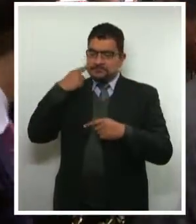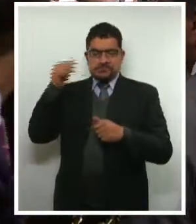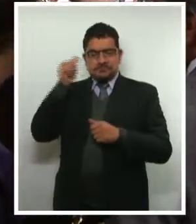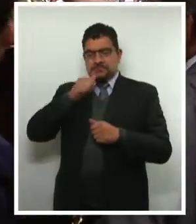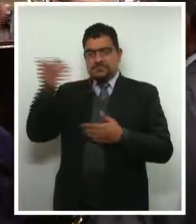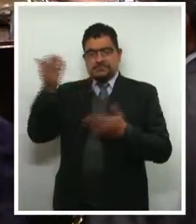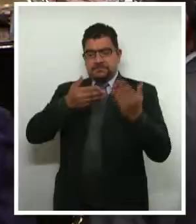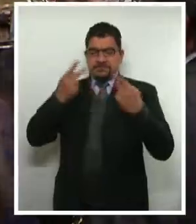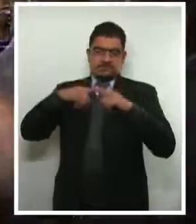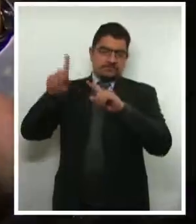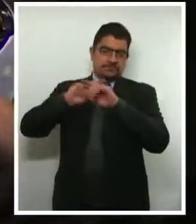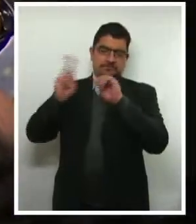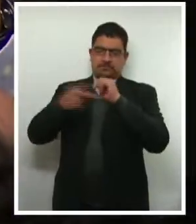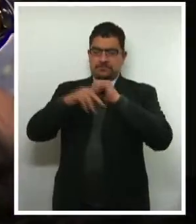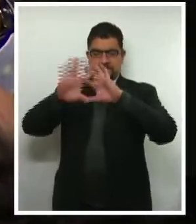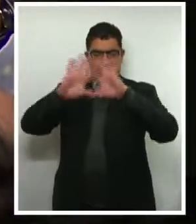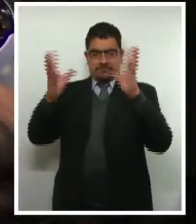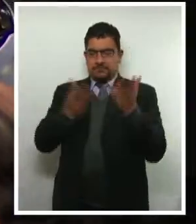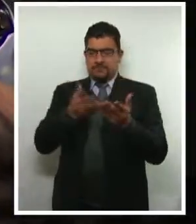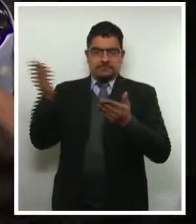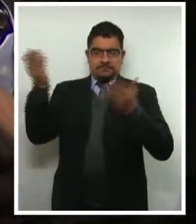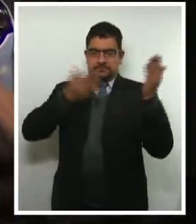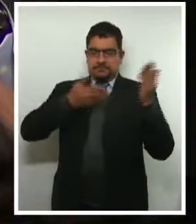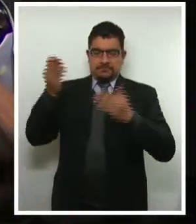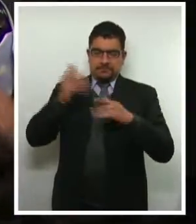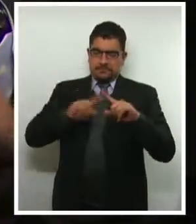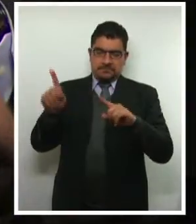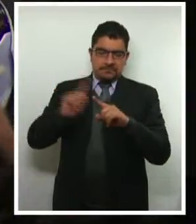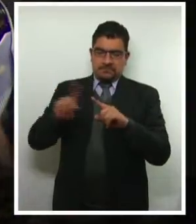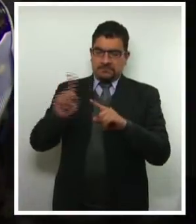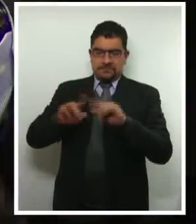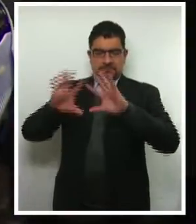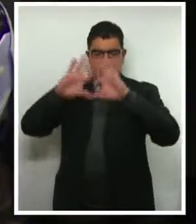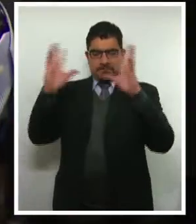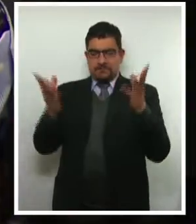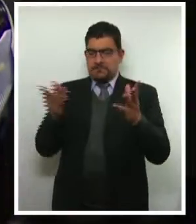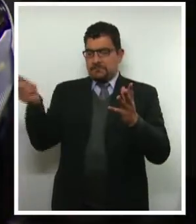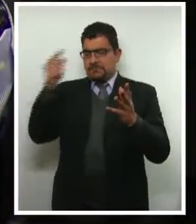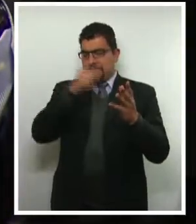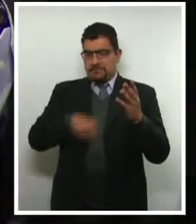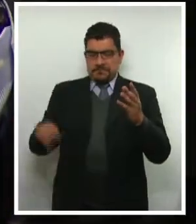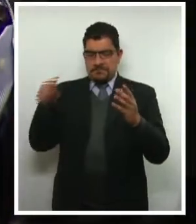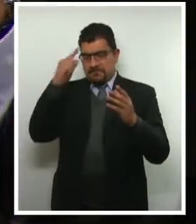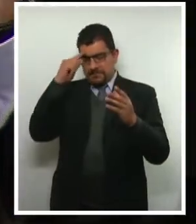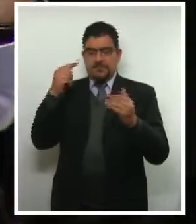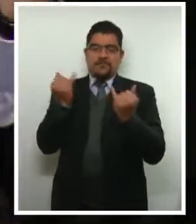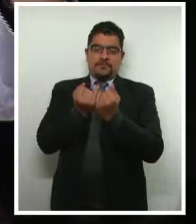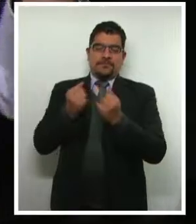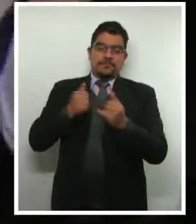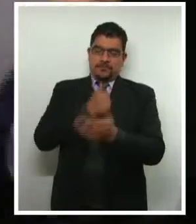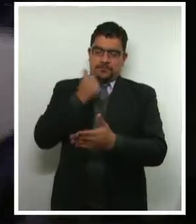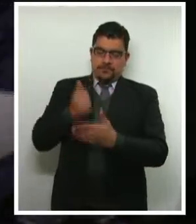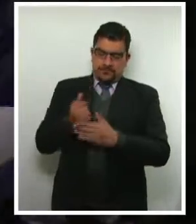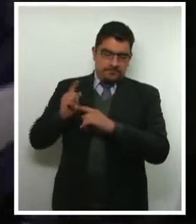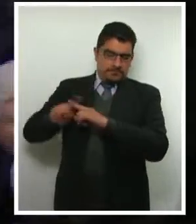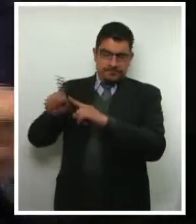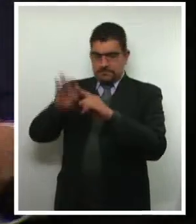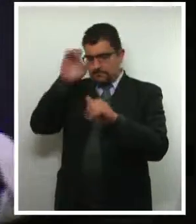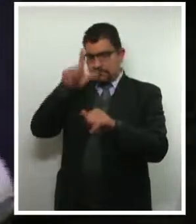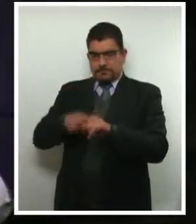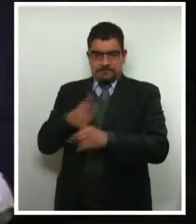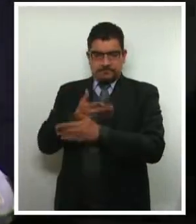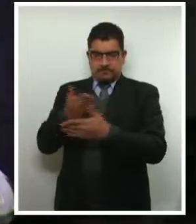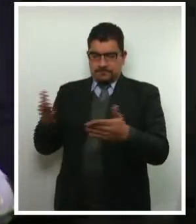de personas de la nación entera y de todos los continentes que la hacen una ciudad intercultural